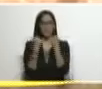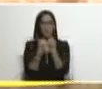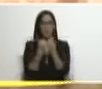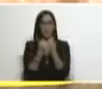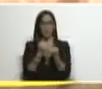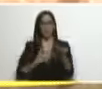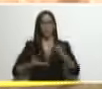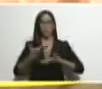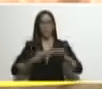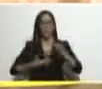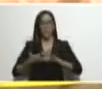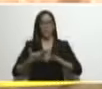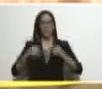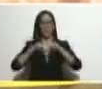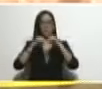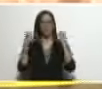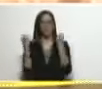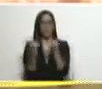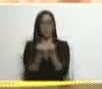salón